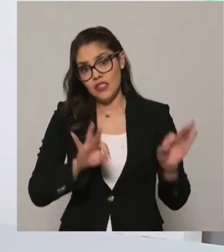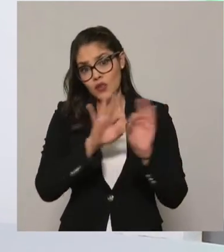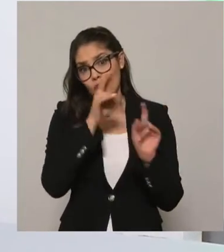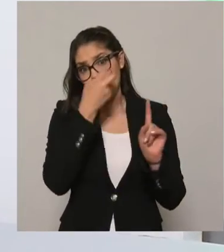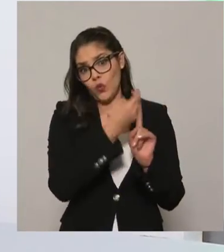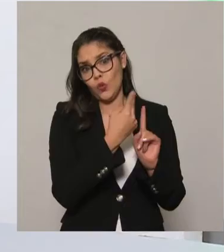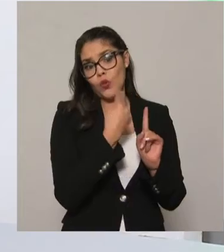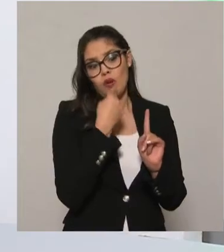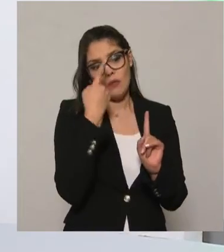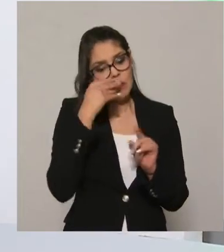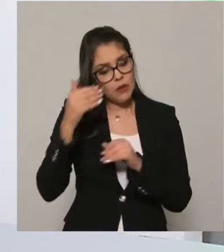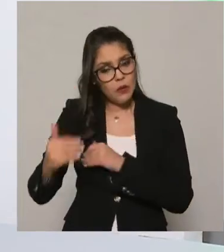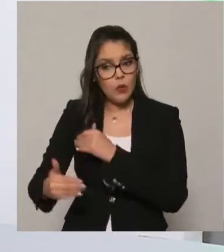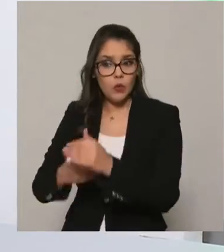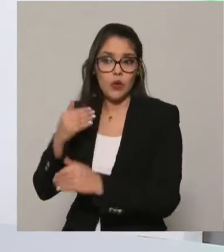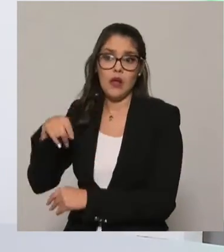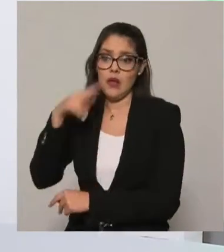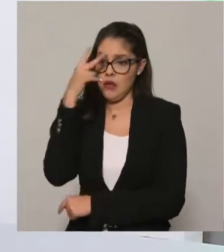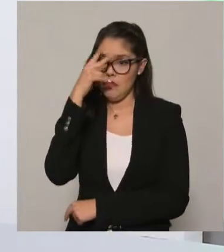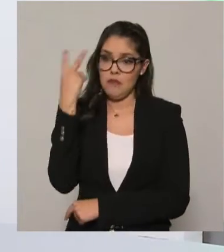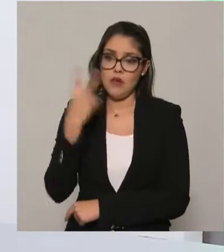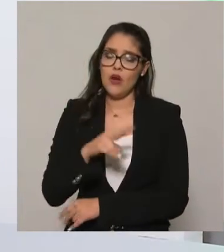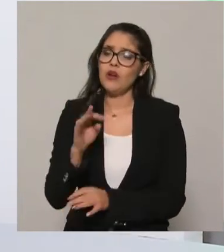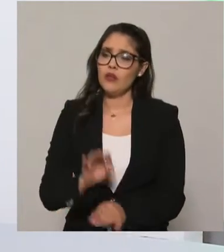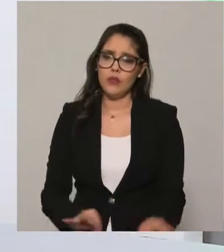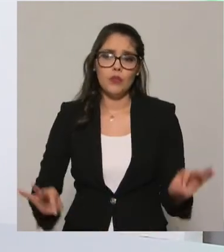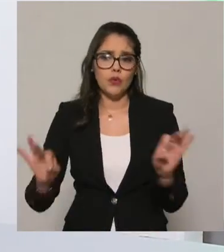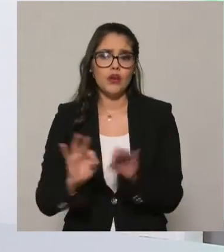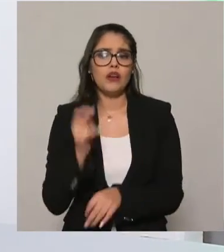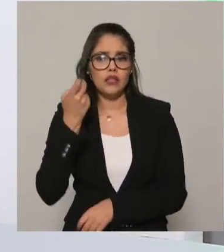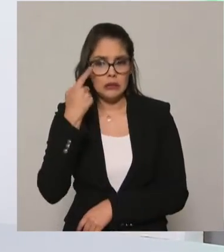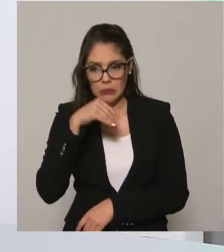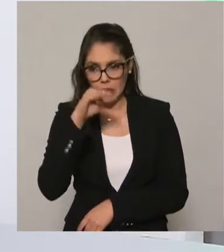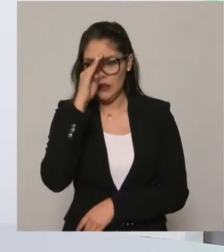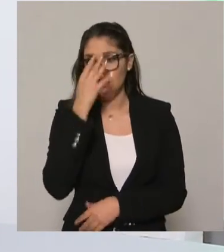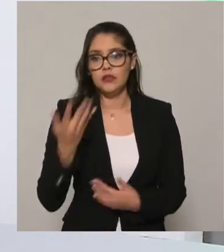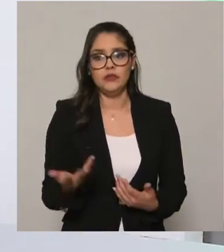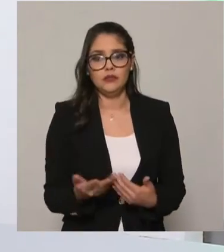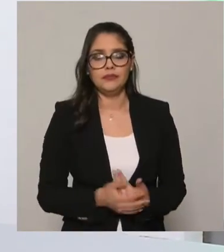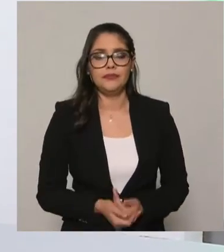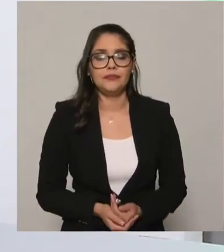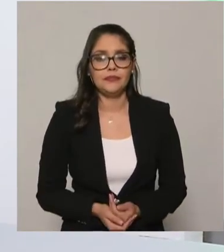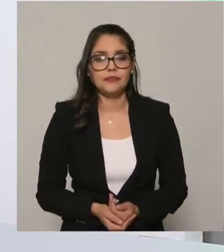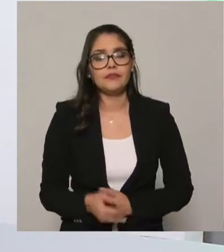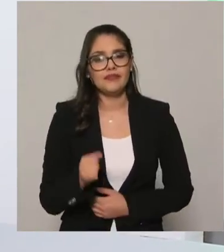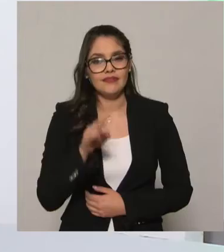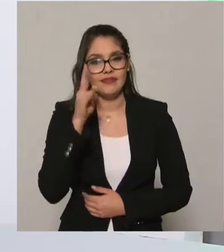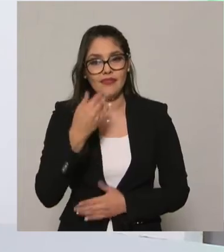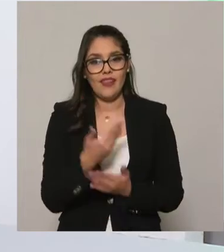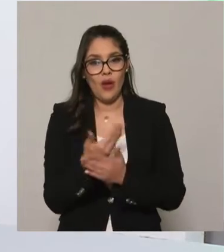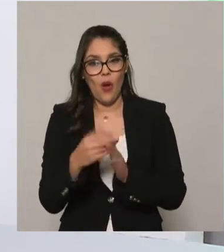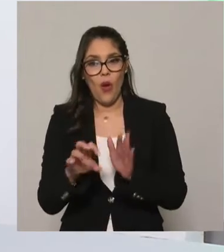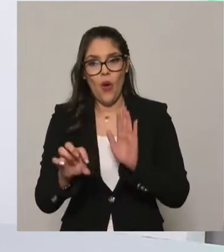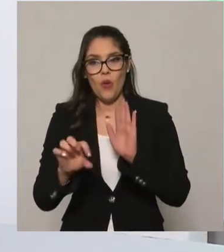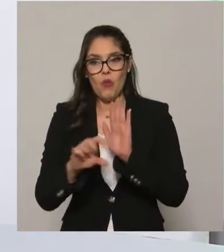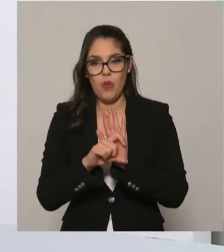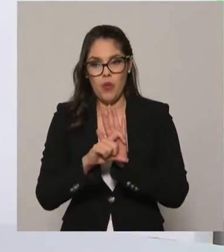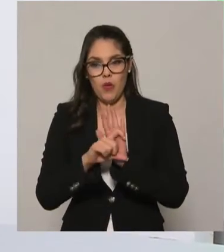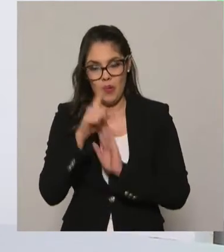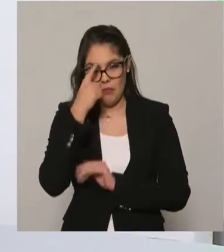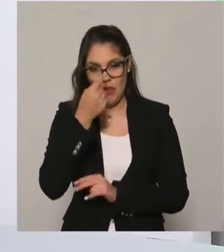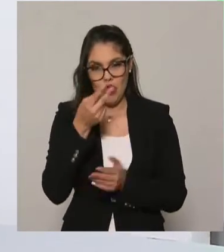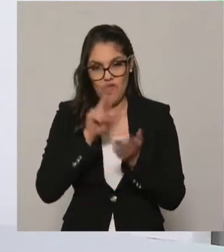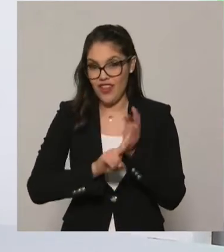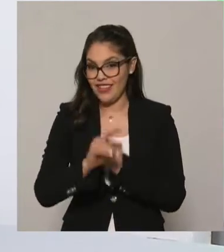de la industria automotriz en México? Así es, como te comentaba, esta calcomanía 00 hasta por 4